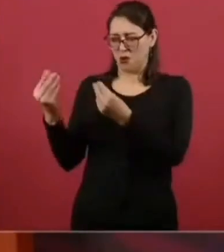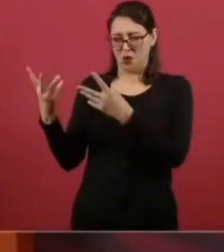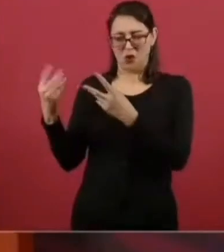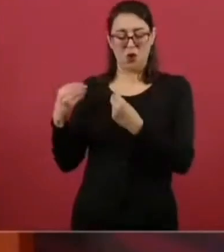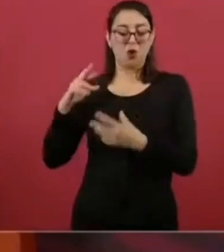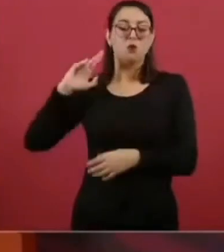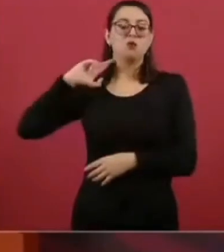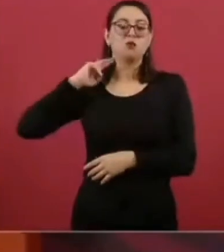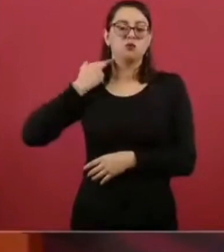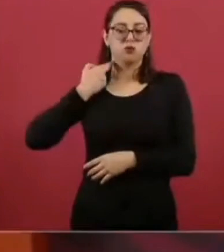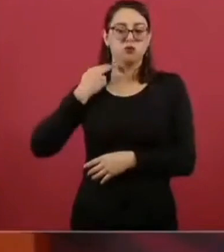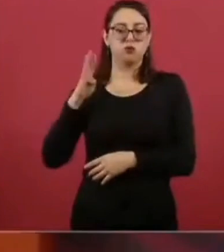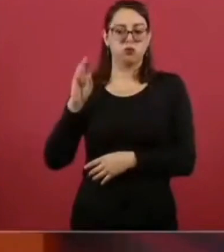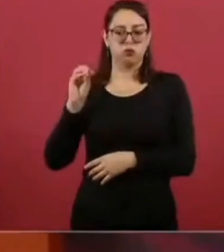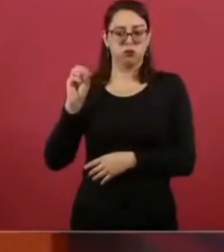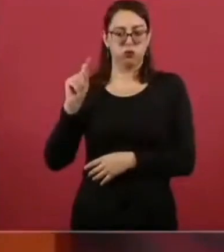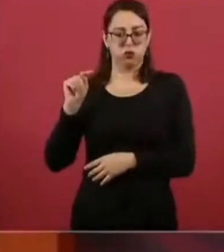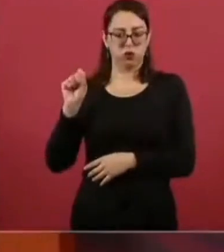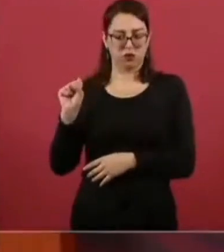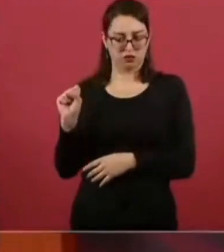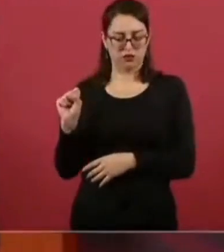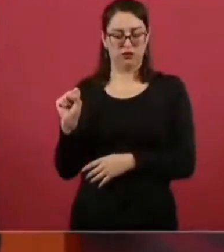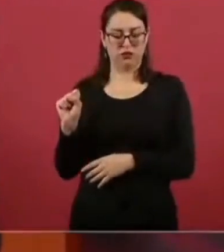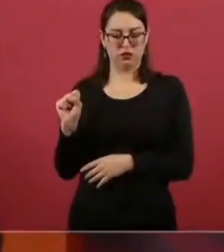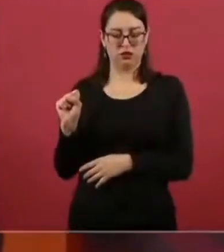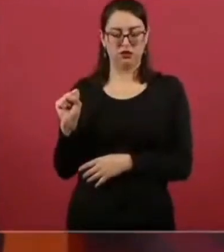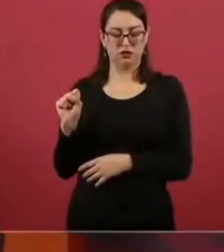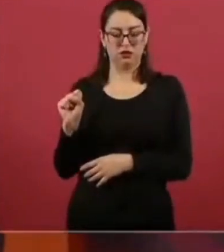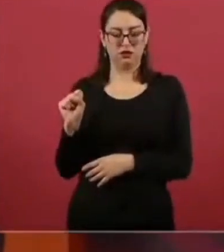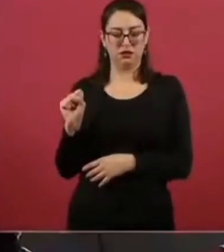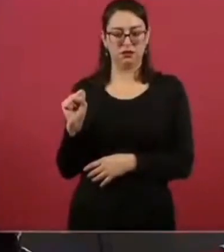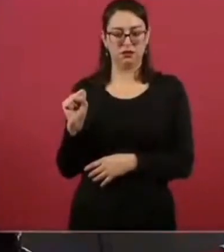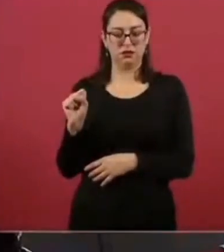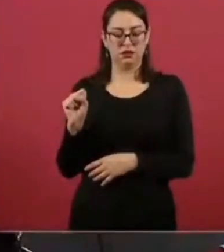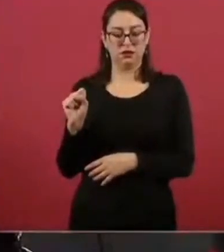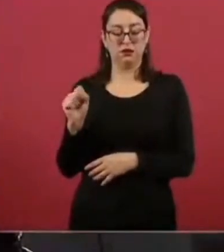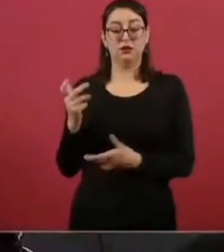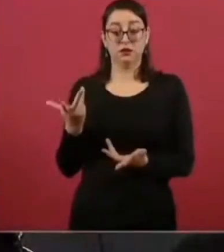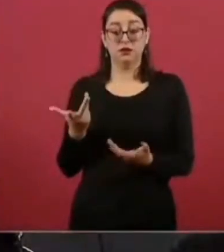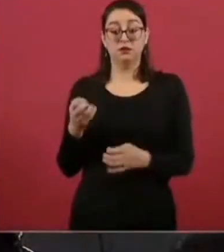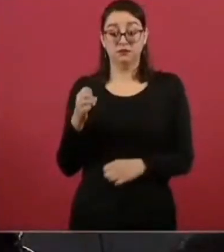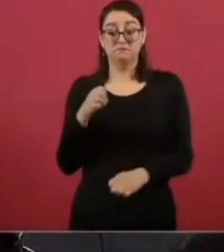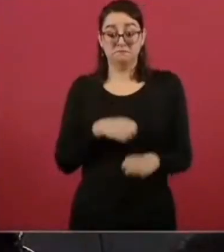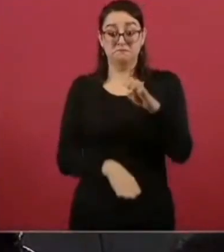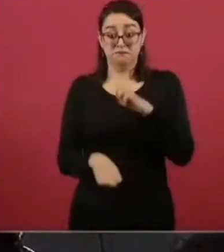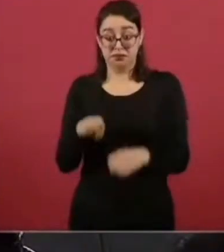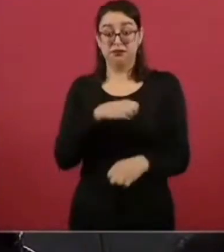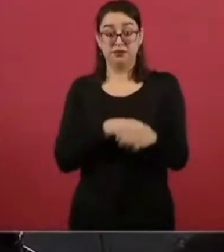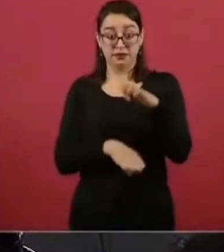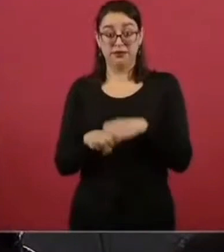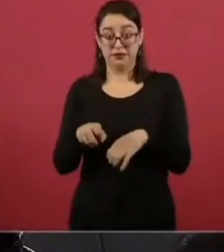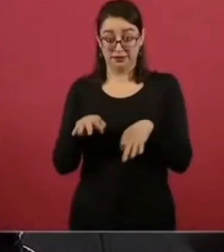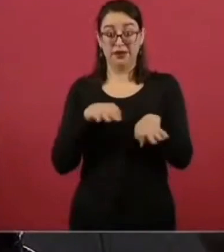hundido de bots. Hay empresas que se dedican a eso.